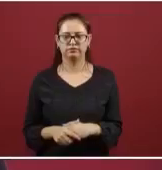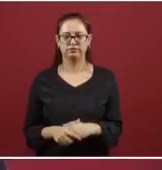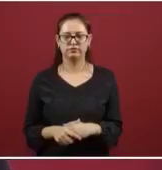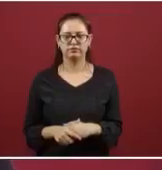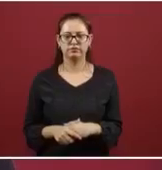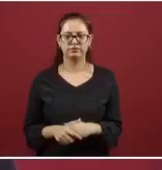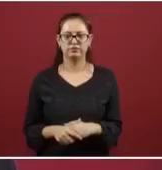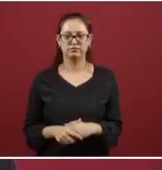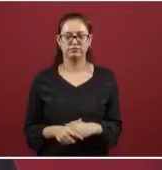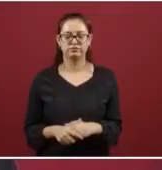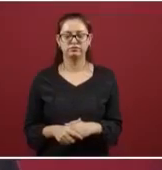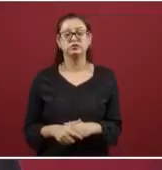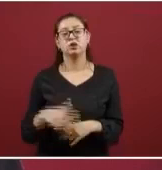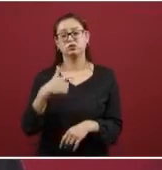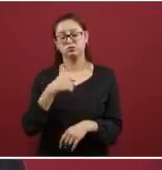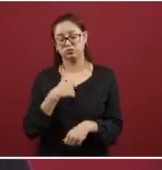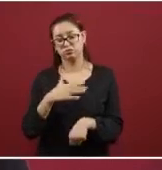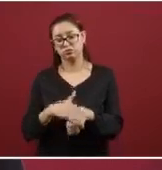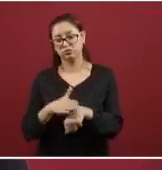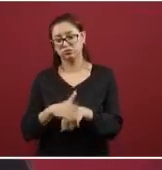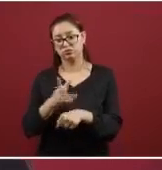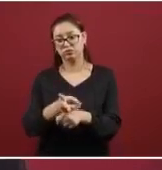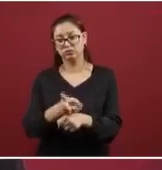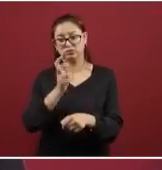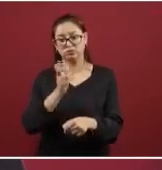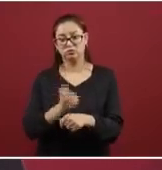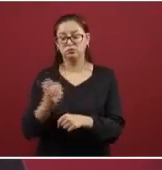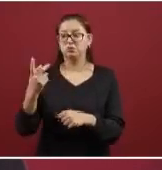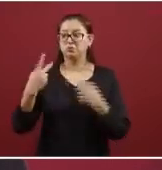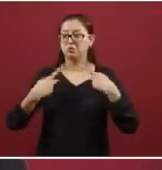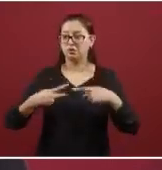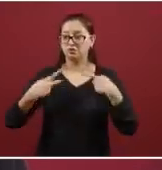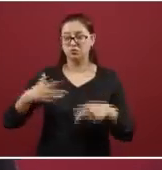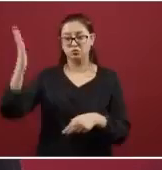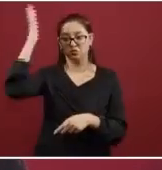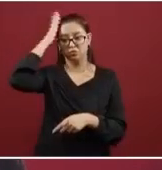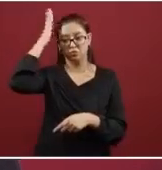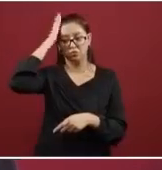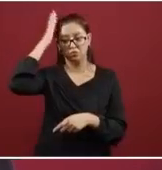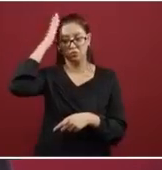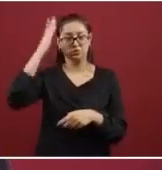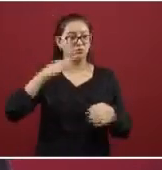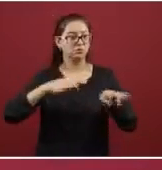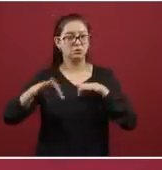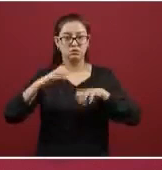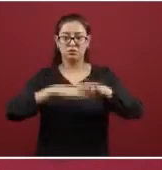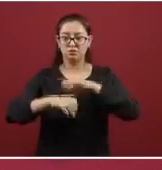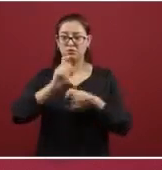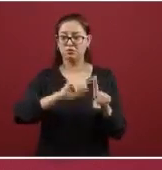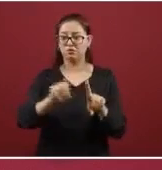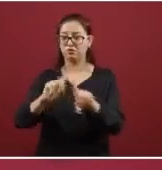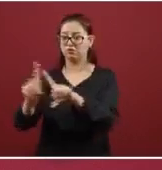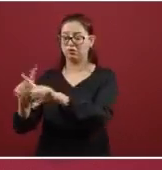yo estoy haciendo una invitación a dirigentes de todas las expresiones, lo